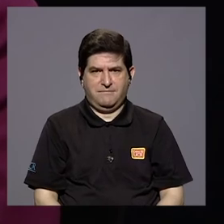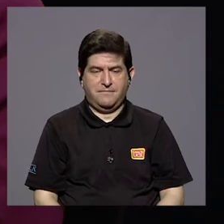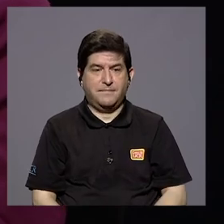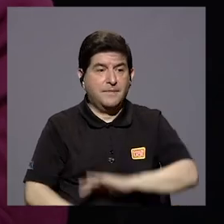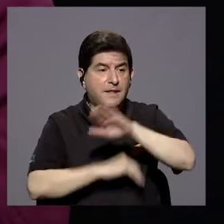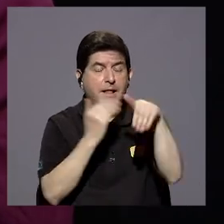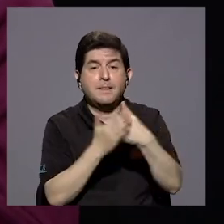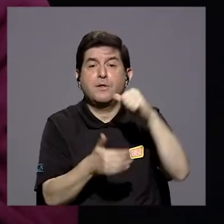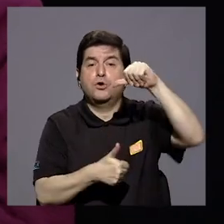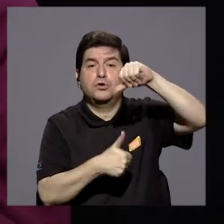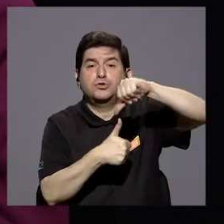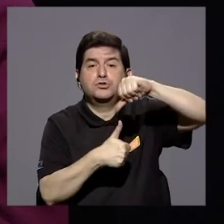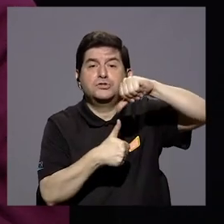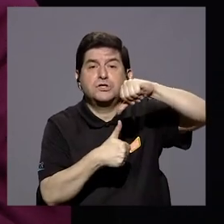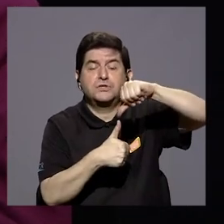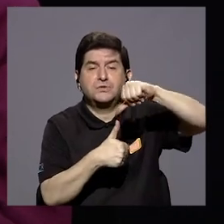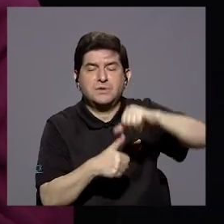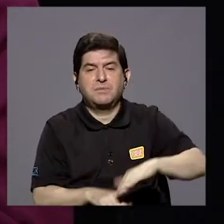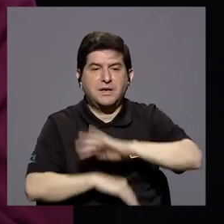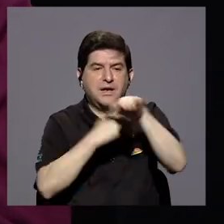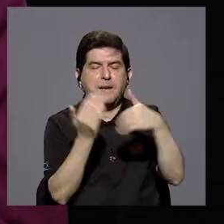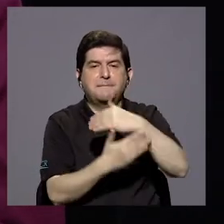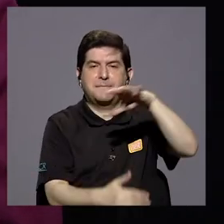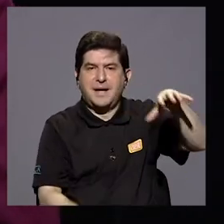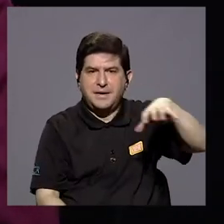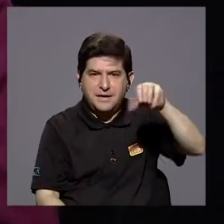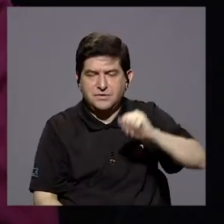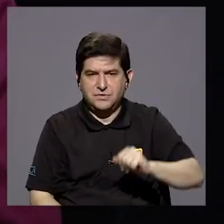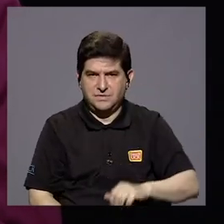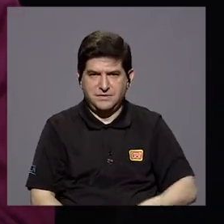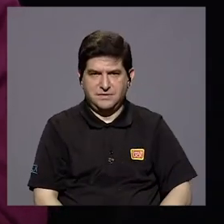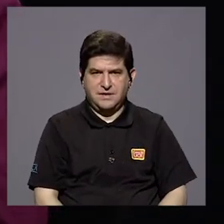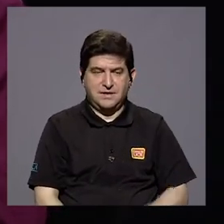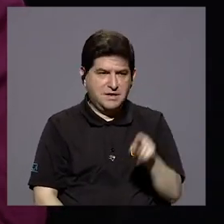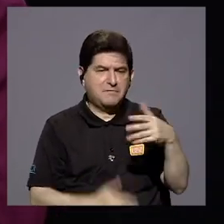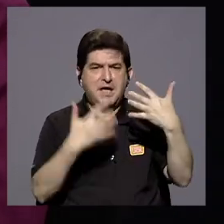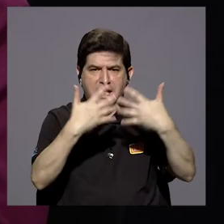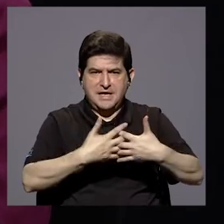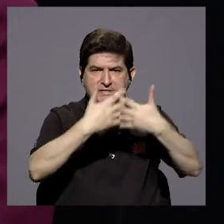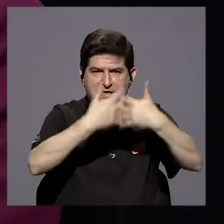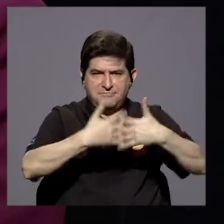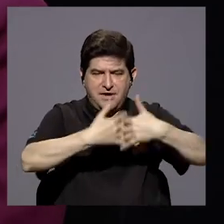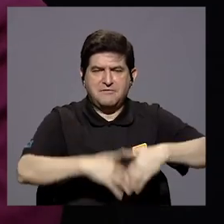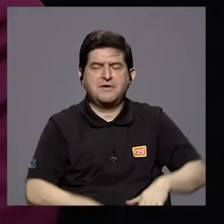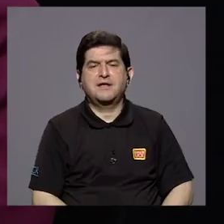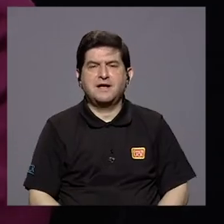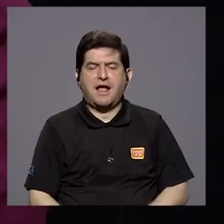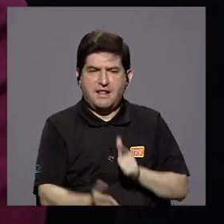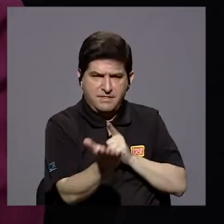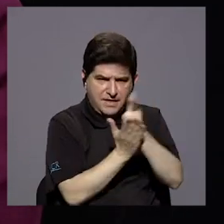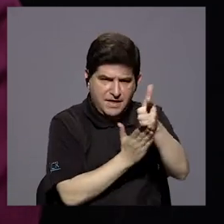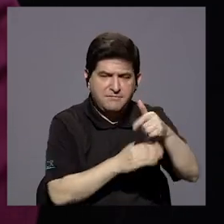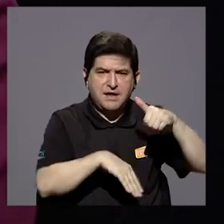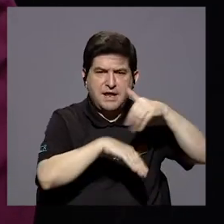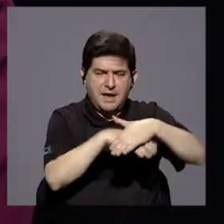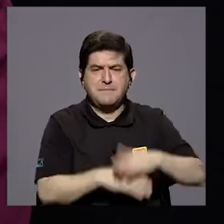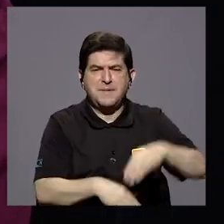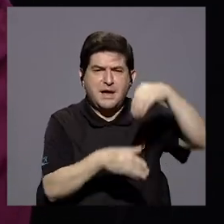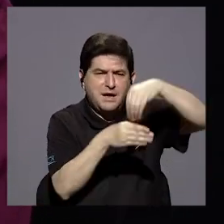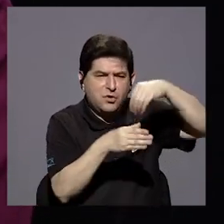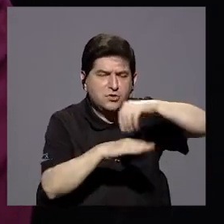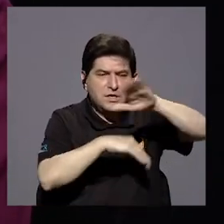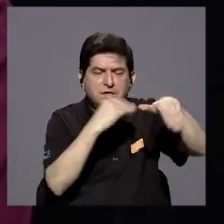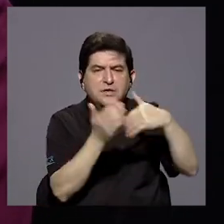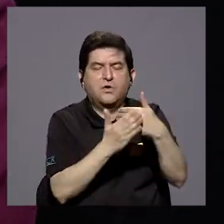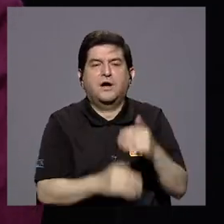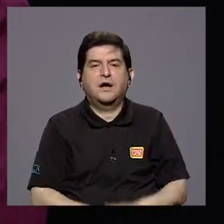Coca-Cola. Todo Centroamérica, todo Caribe, así. Esa fábrica de Liberia le manda la base de la Coca-Cola